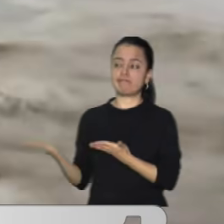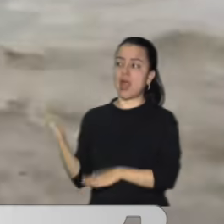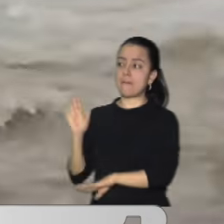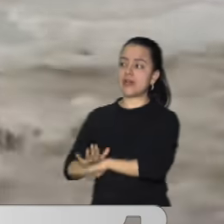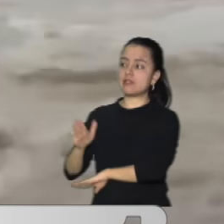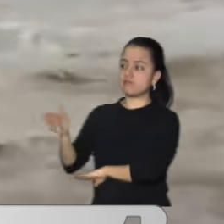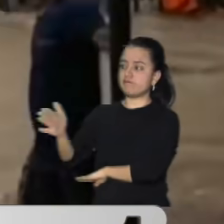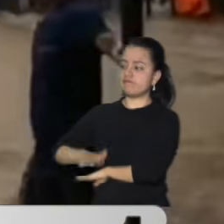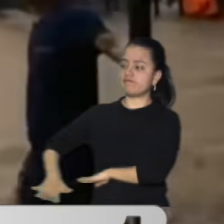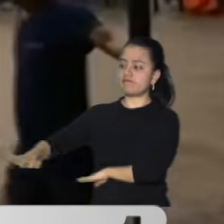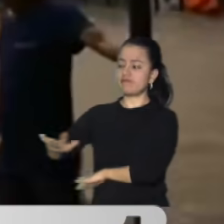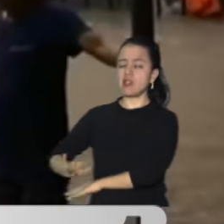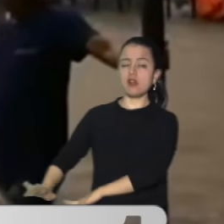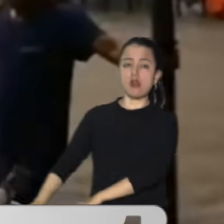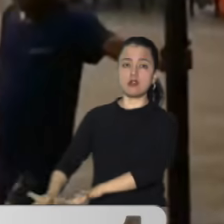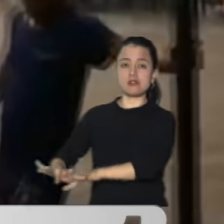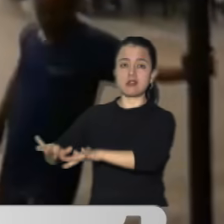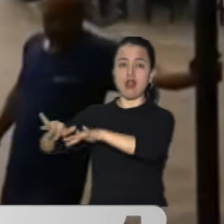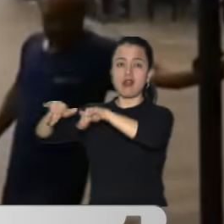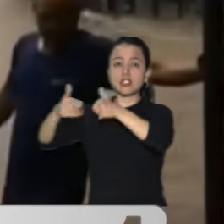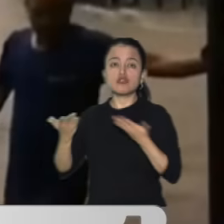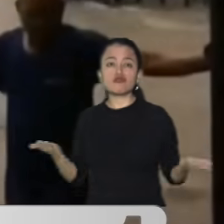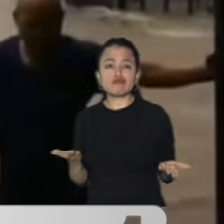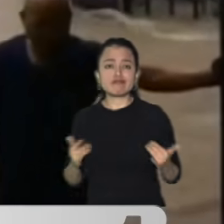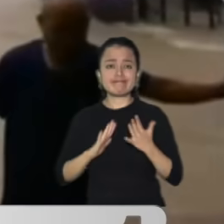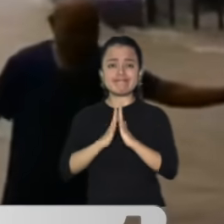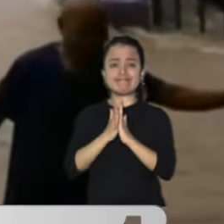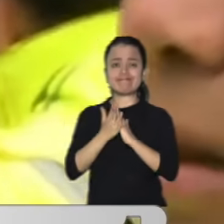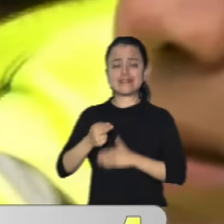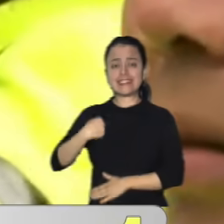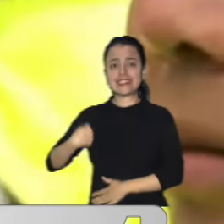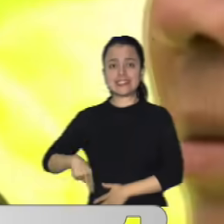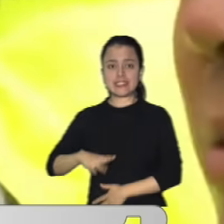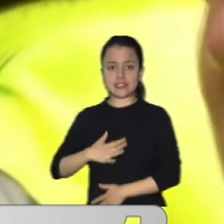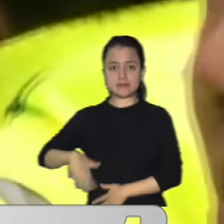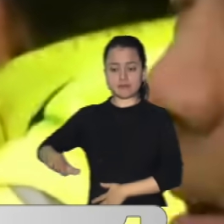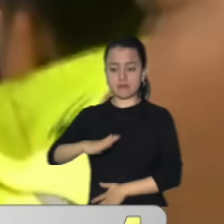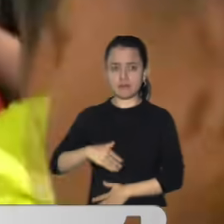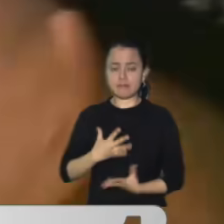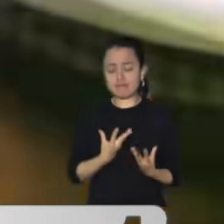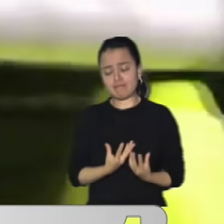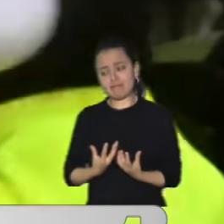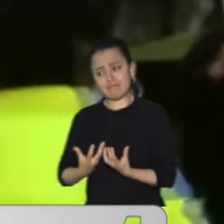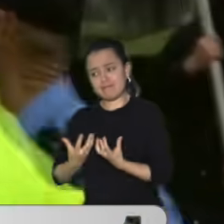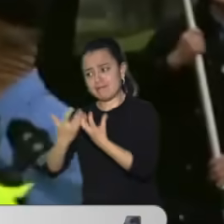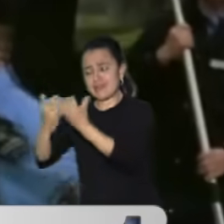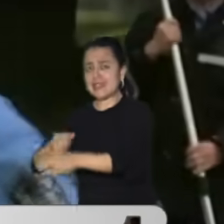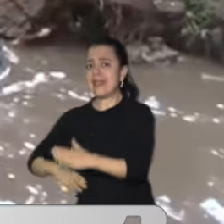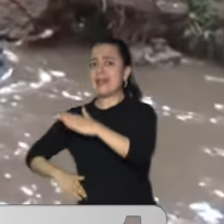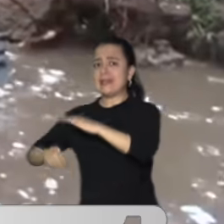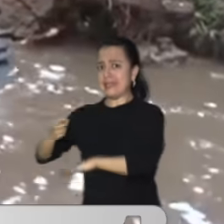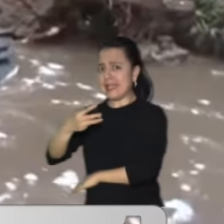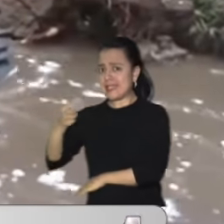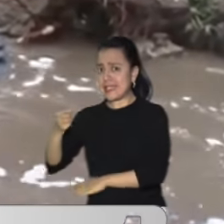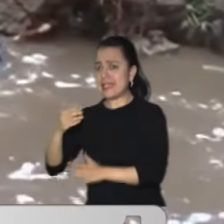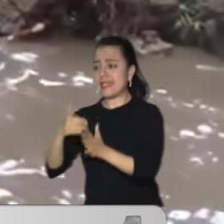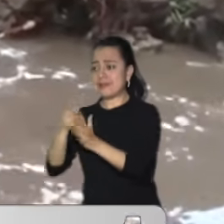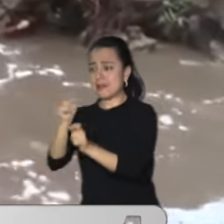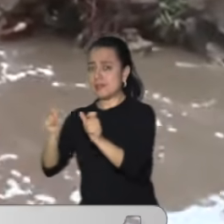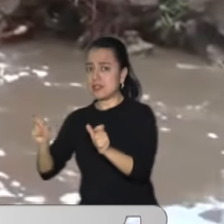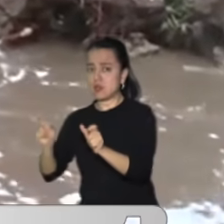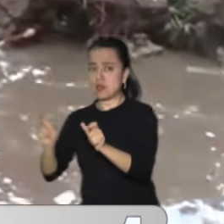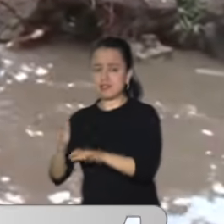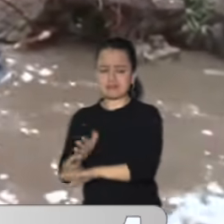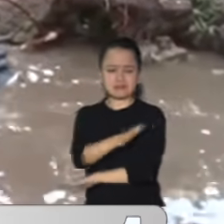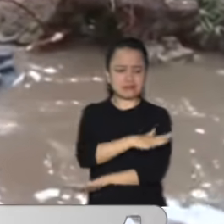devastadoras inundaciones que afectan el centro de China y que obligaron a evacuar a más de 395 mil personas, mientras causaron daños por más